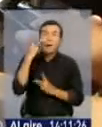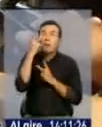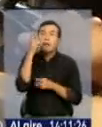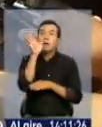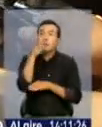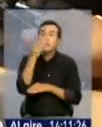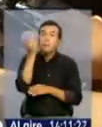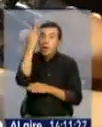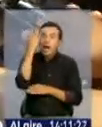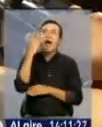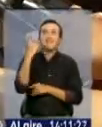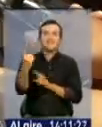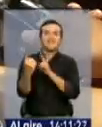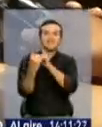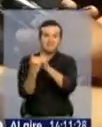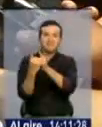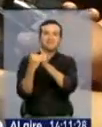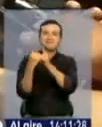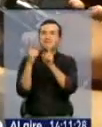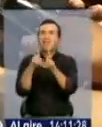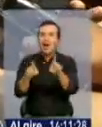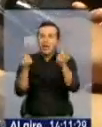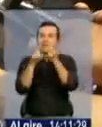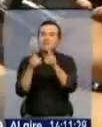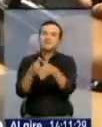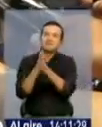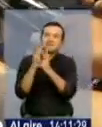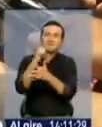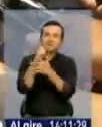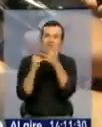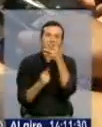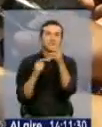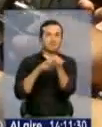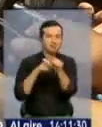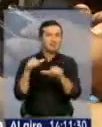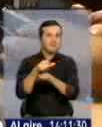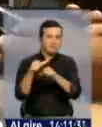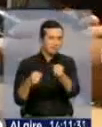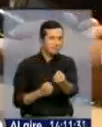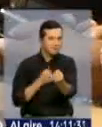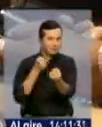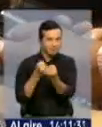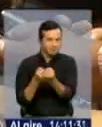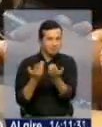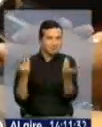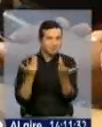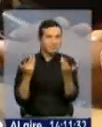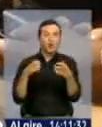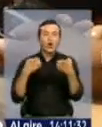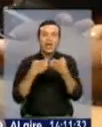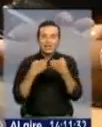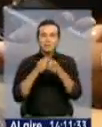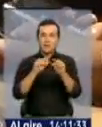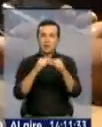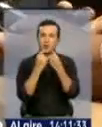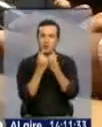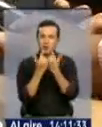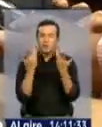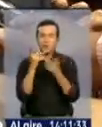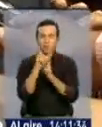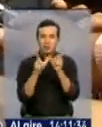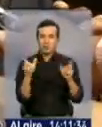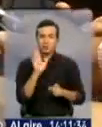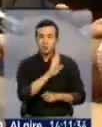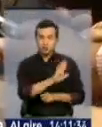tienen que entrar a tomar los datos y, como digo, hacerles el acompañamiento junto con las brigadas que están compuestas por